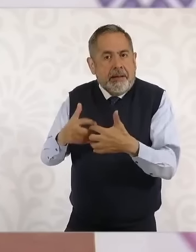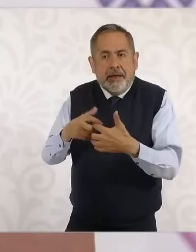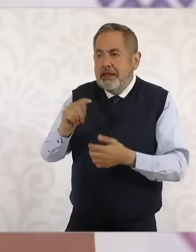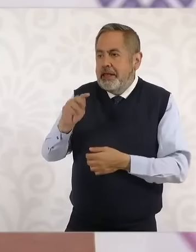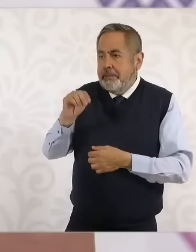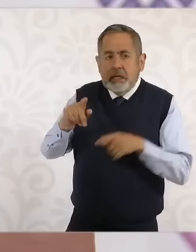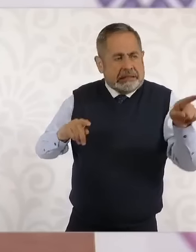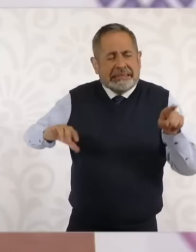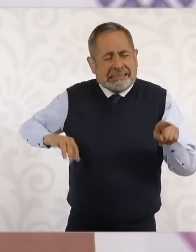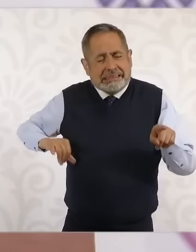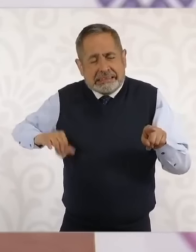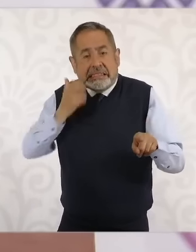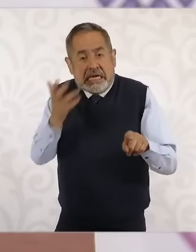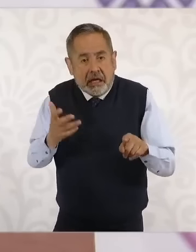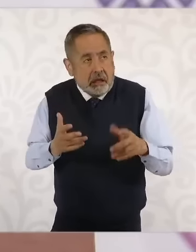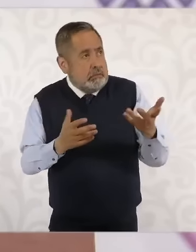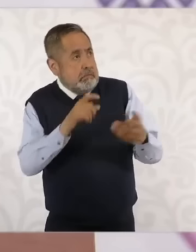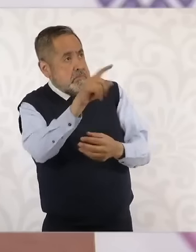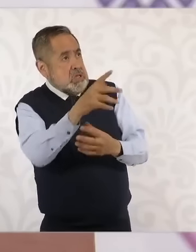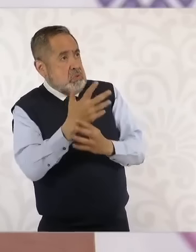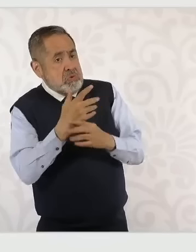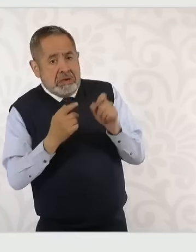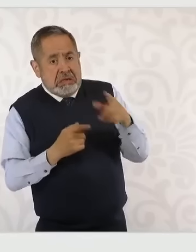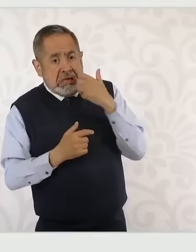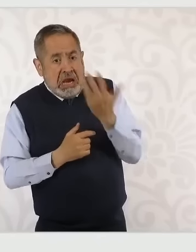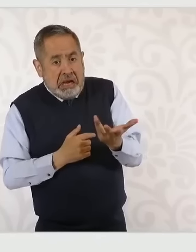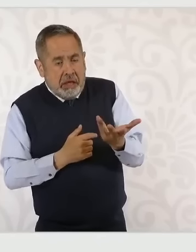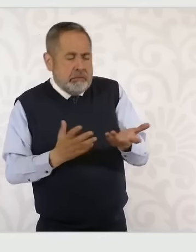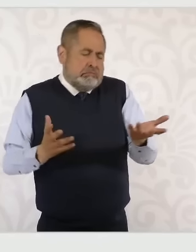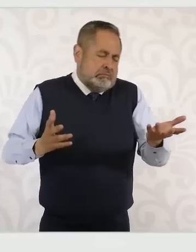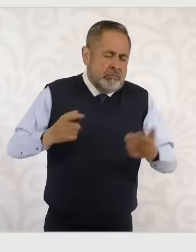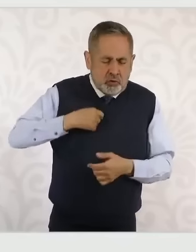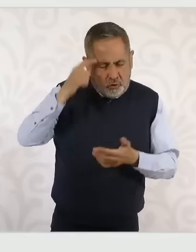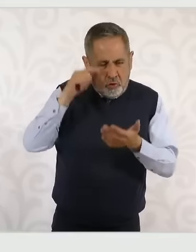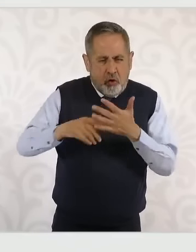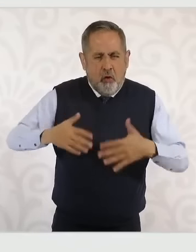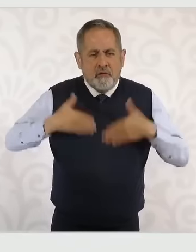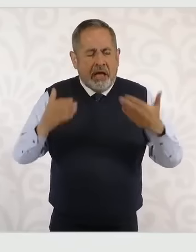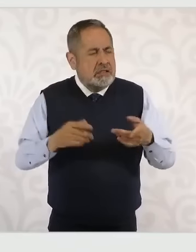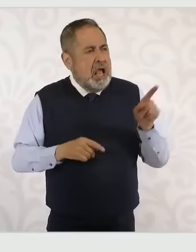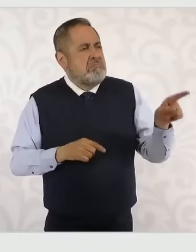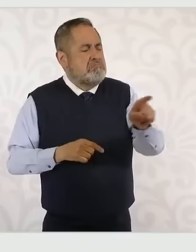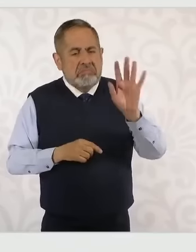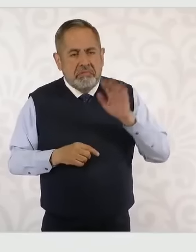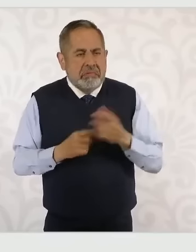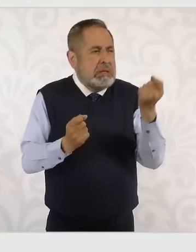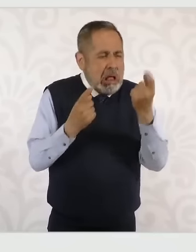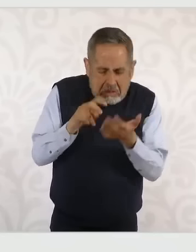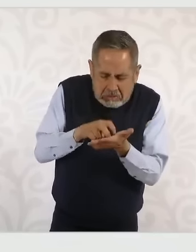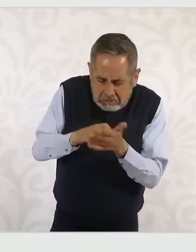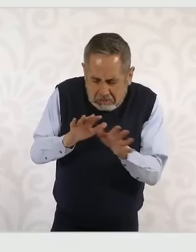tratado comercial. Entonces, tenemos confianza en que, quizá con algunas